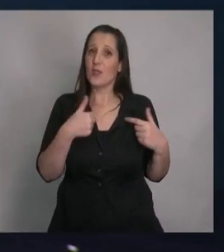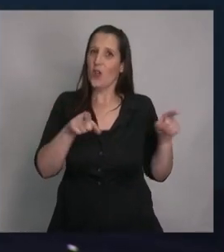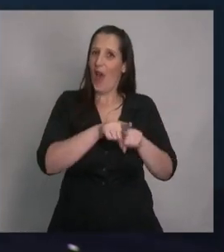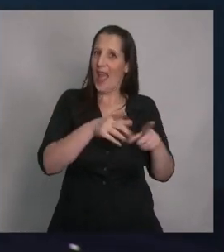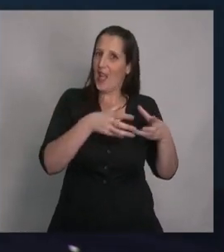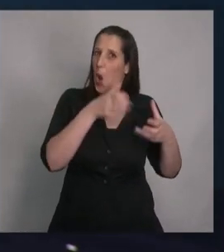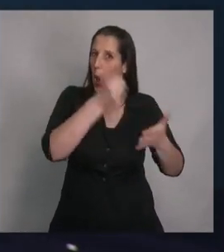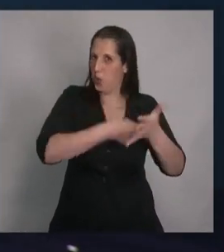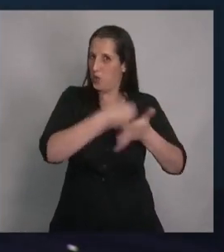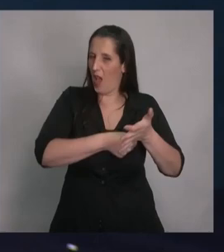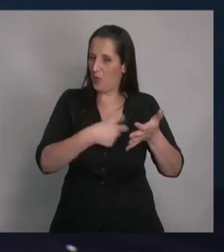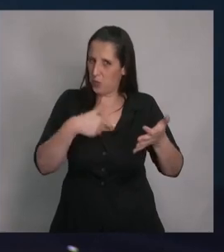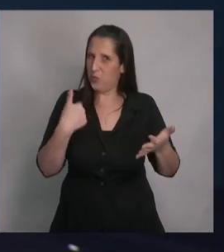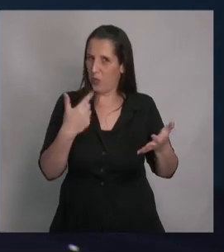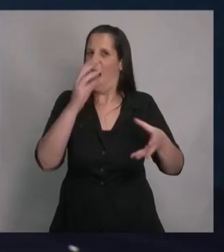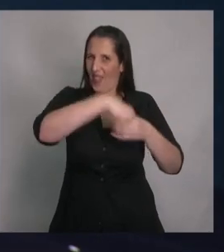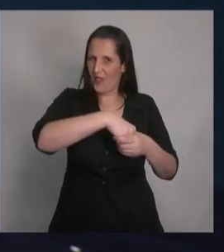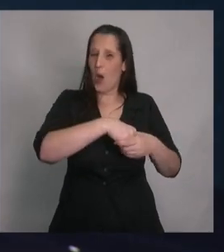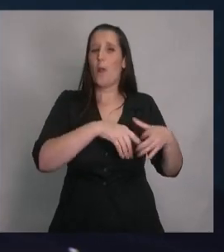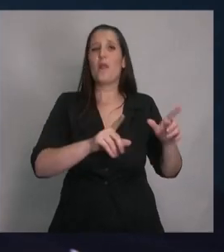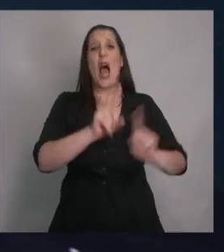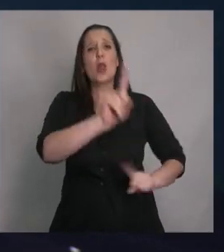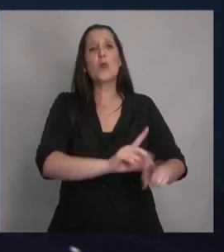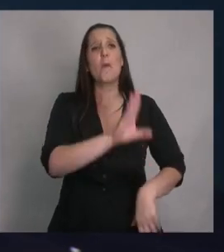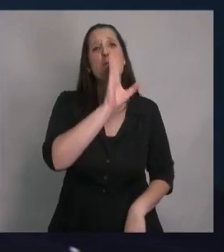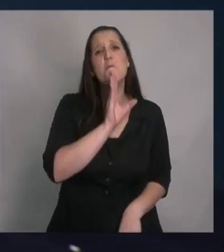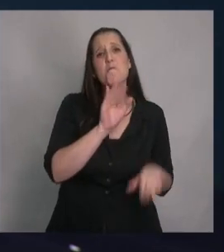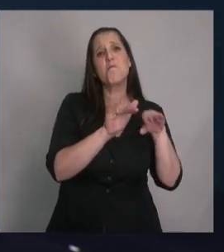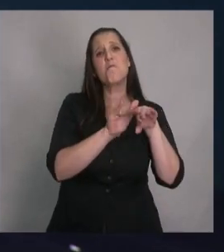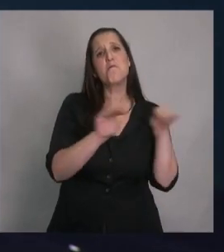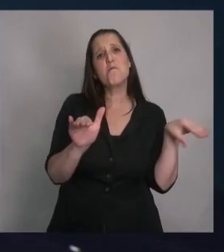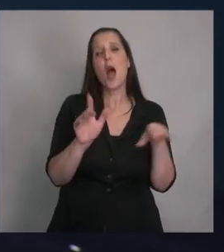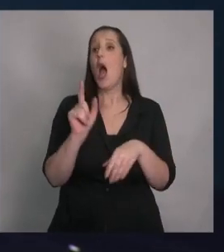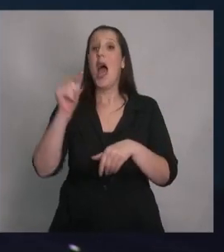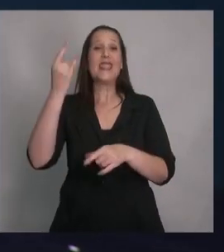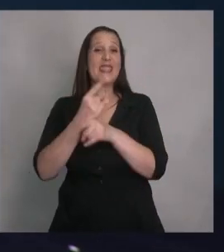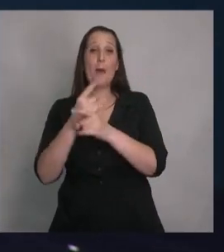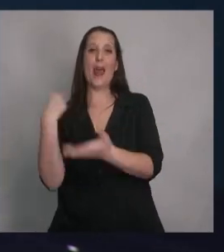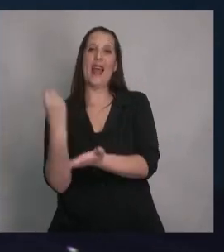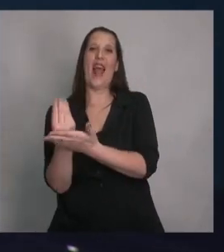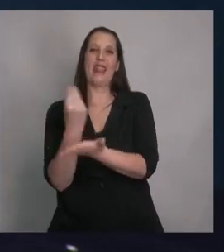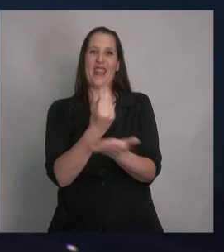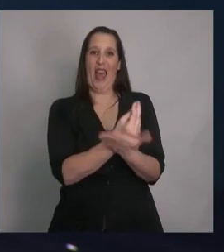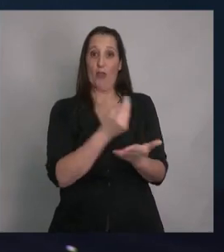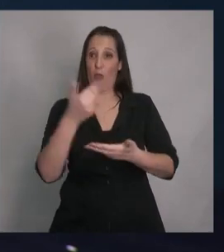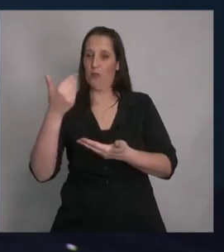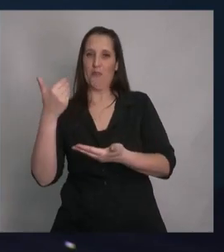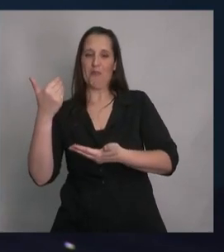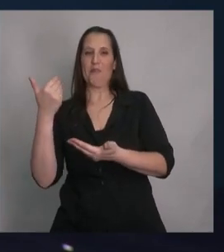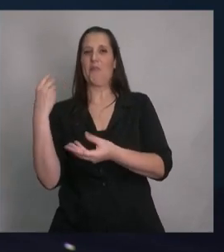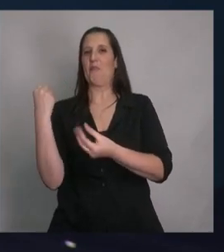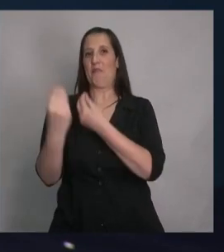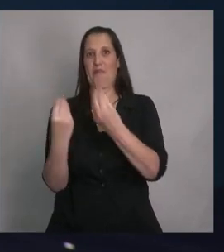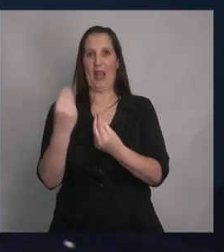armada. Pacíficos otros, todos los candidatos presidenciales que intentaron